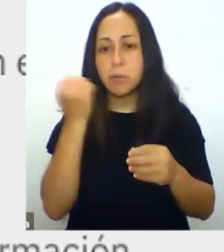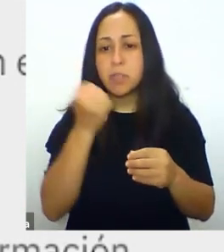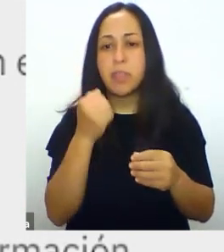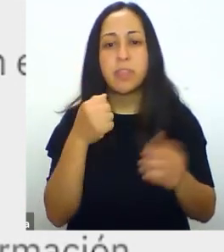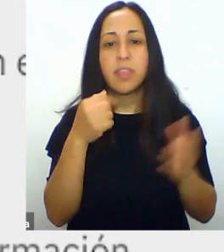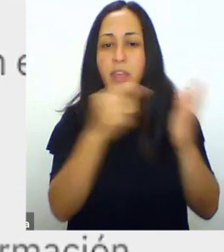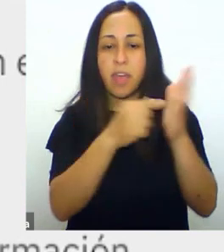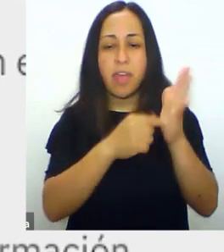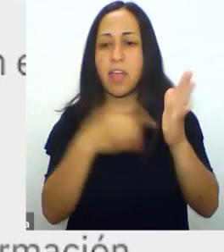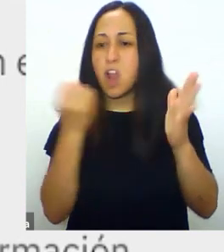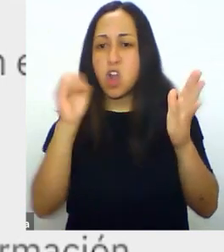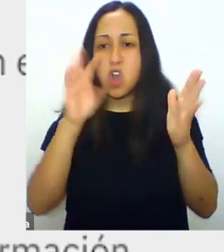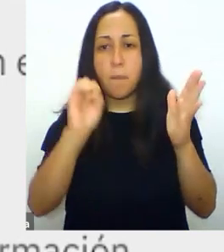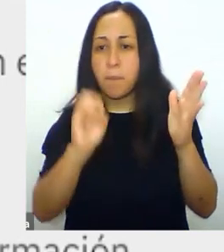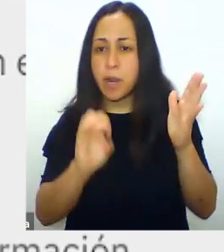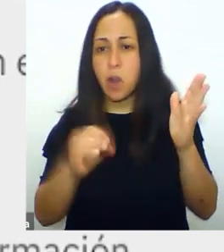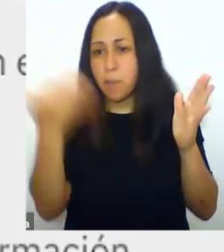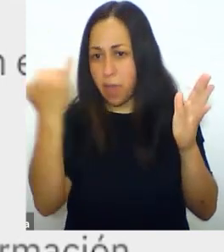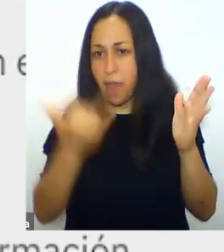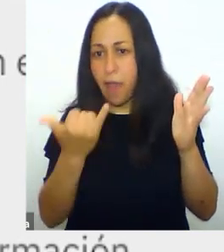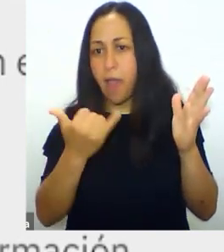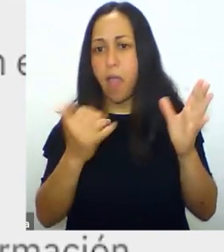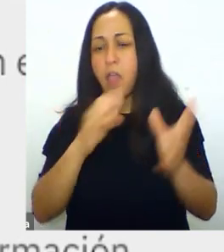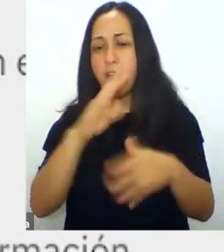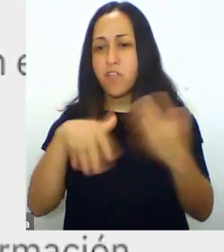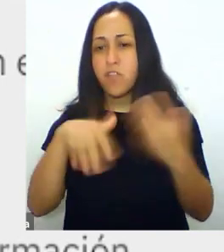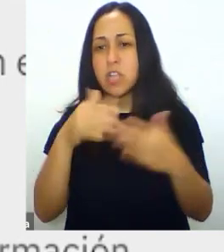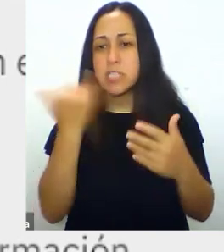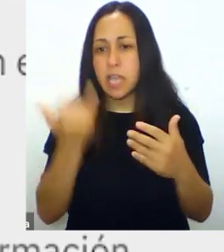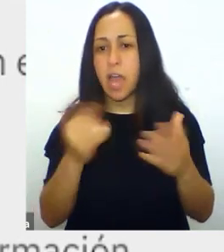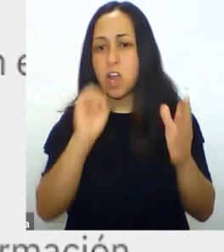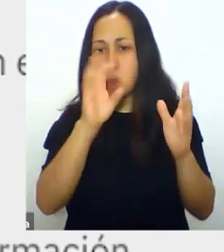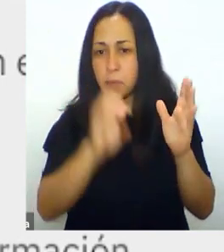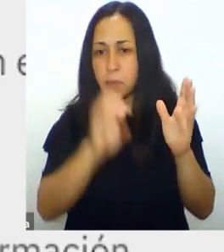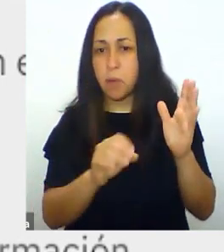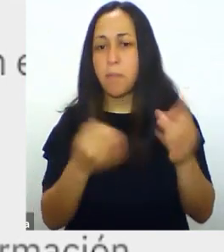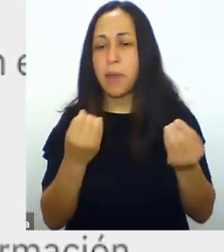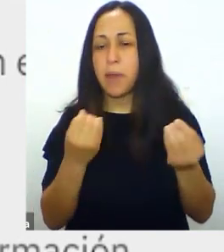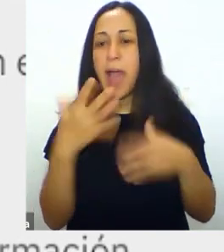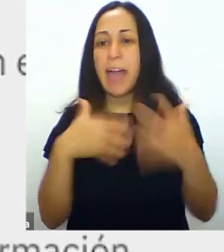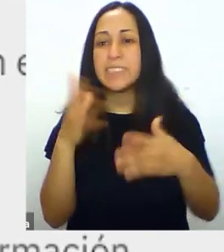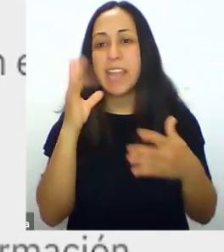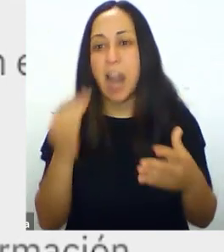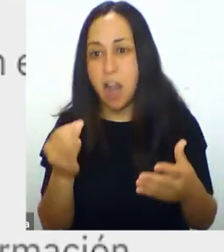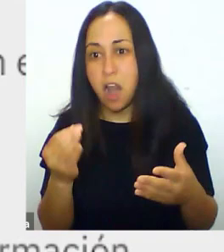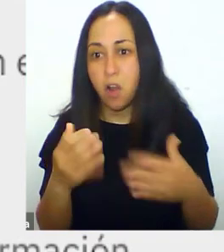es empezar a nombrar este tipo de violencia para poder hacer algo al respecto.